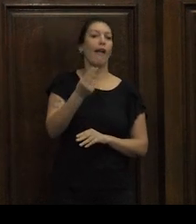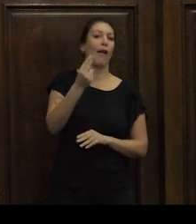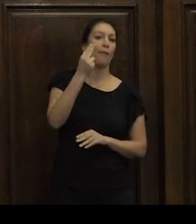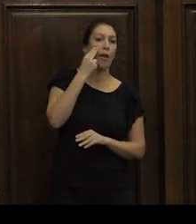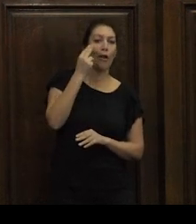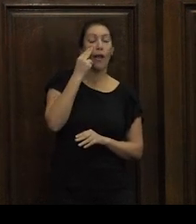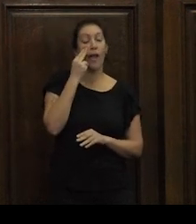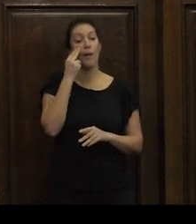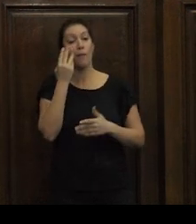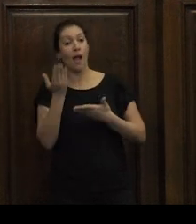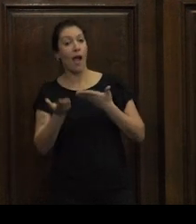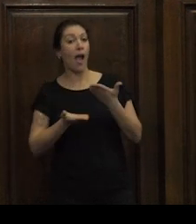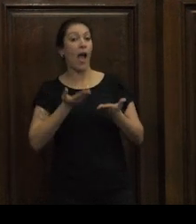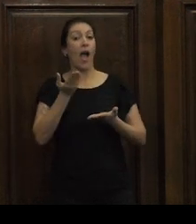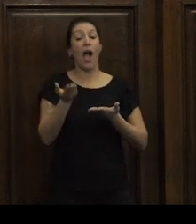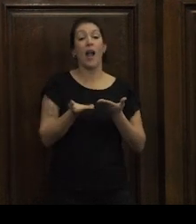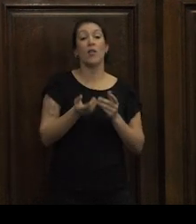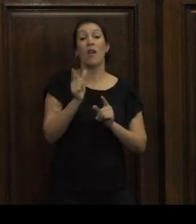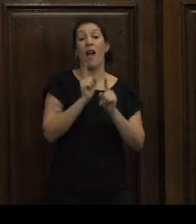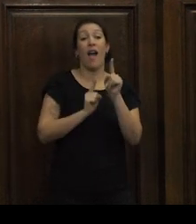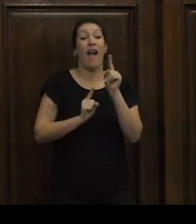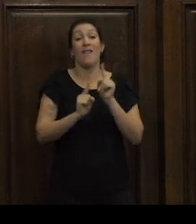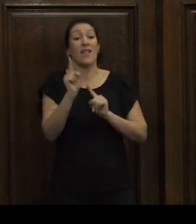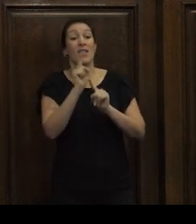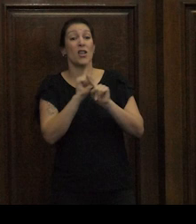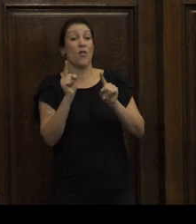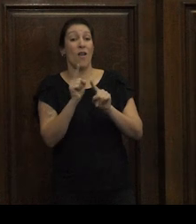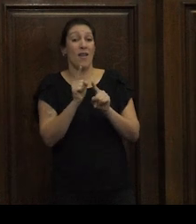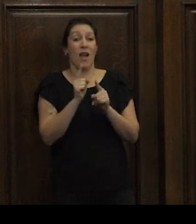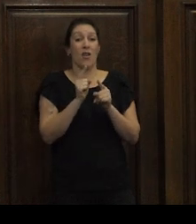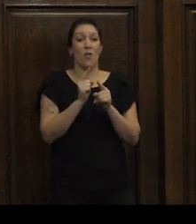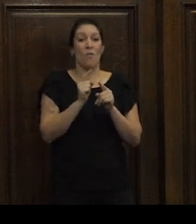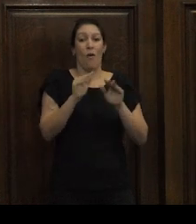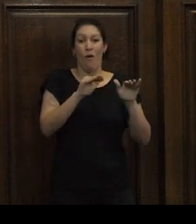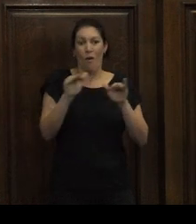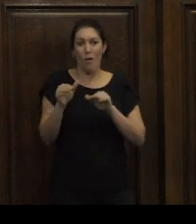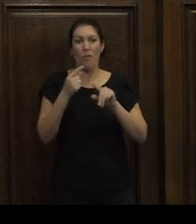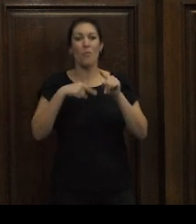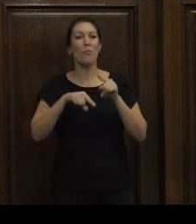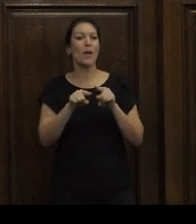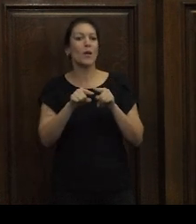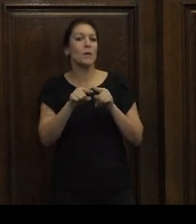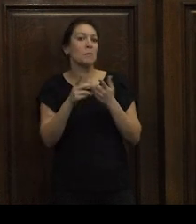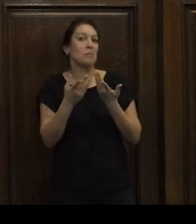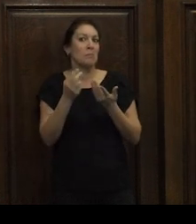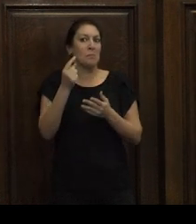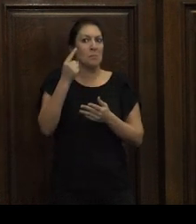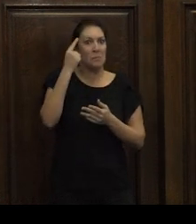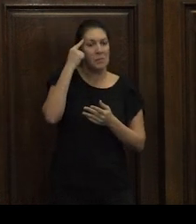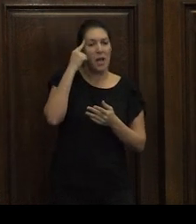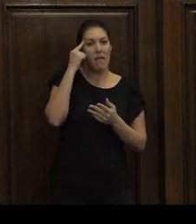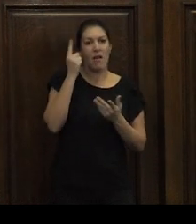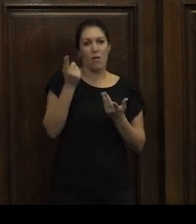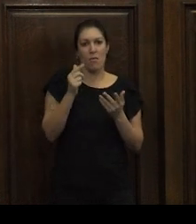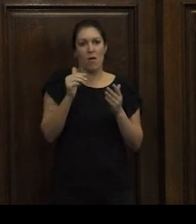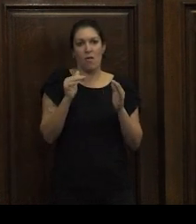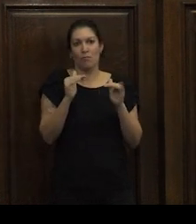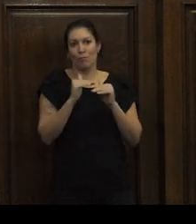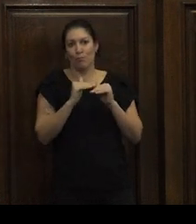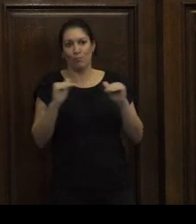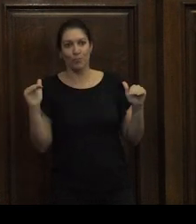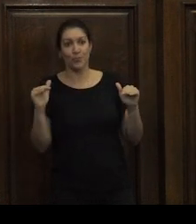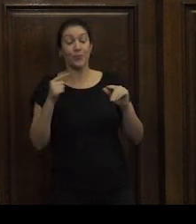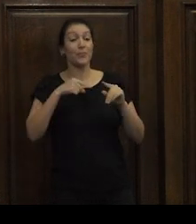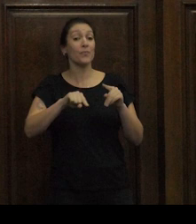problemas, que a veces no era tan imparcial como sería deseable, pero se la consideraba perfectible y en